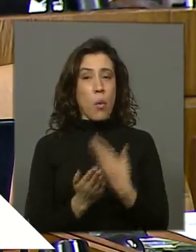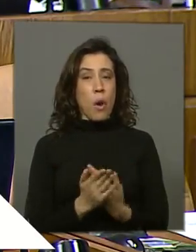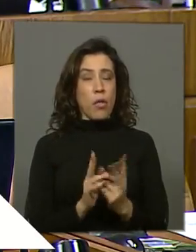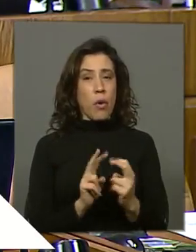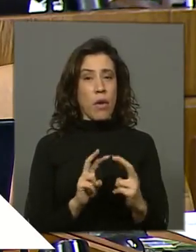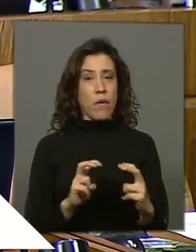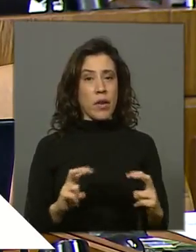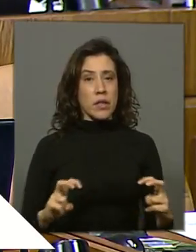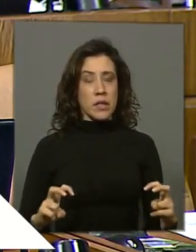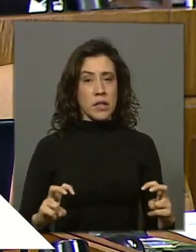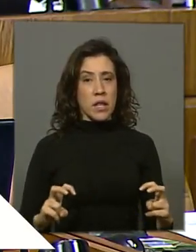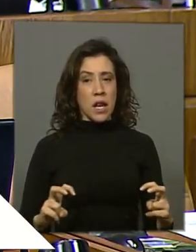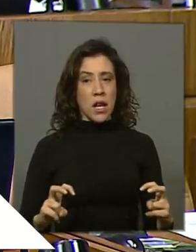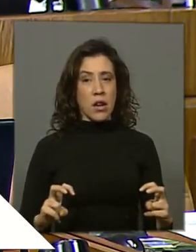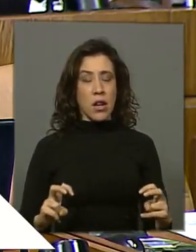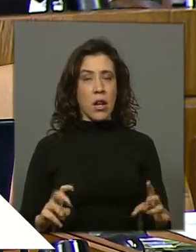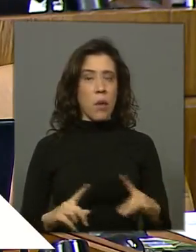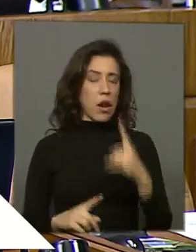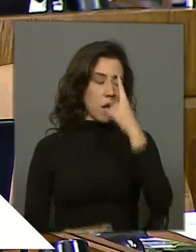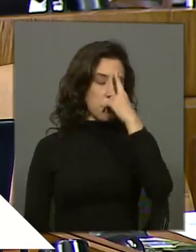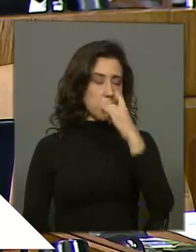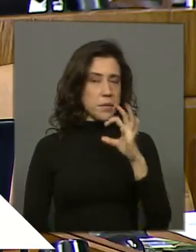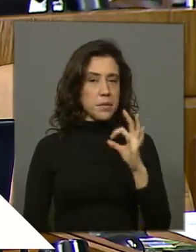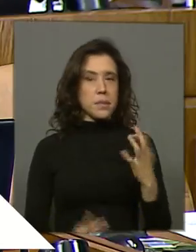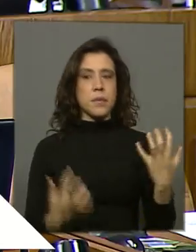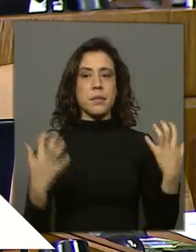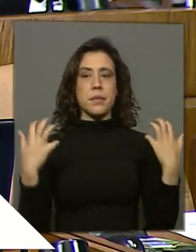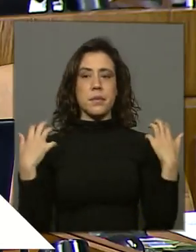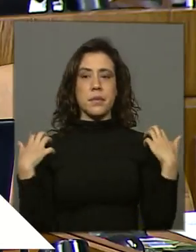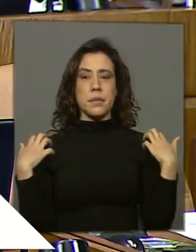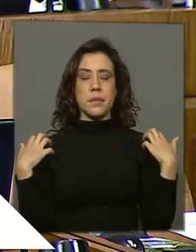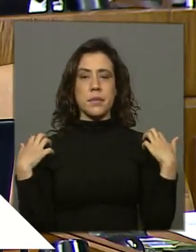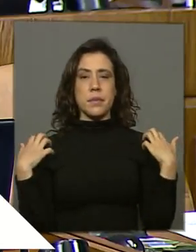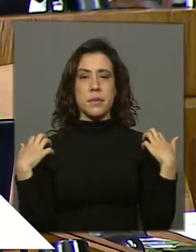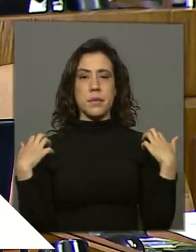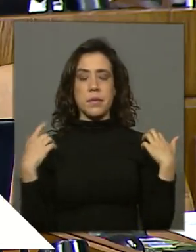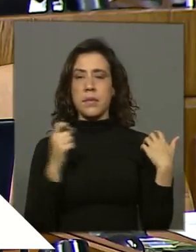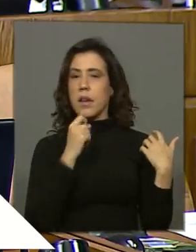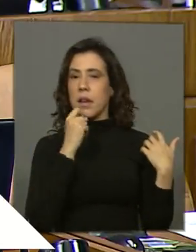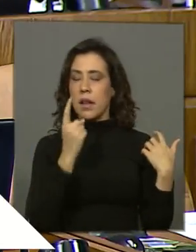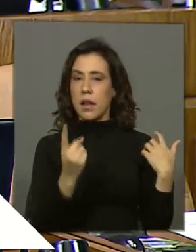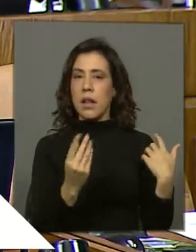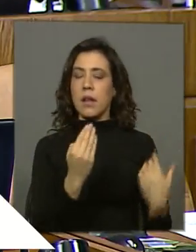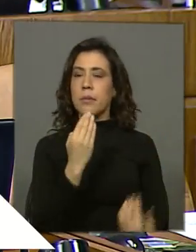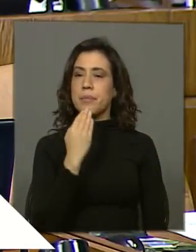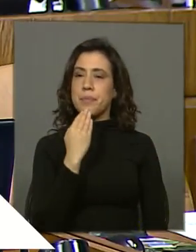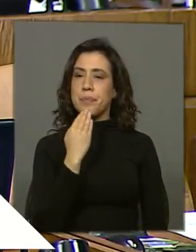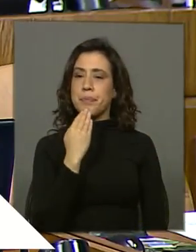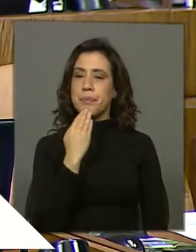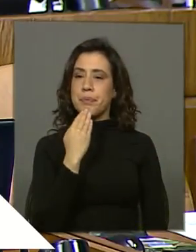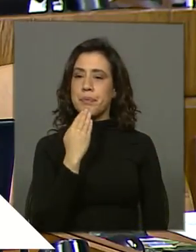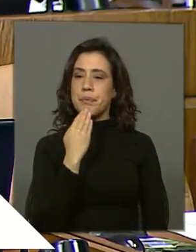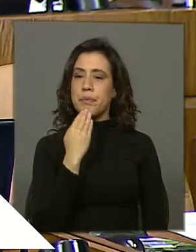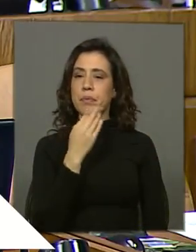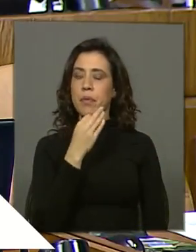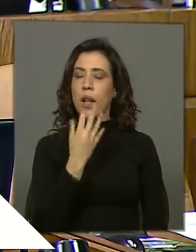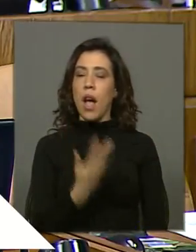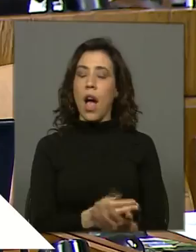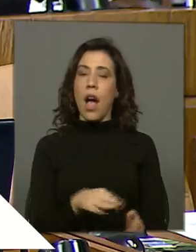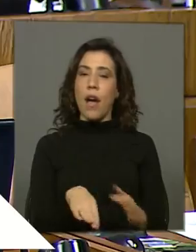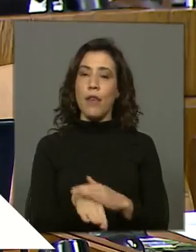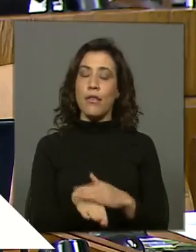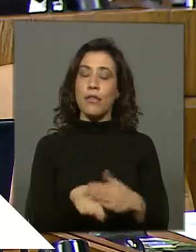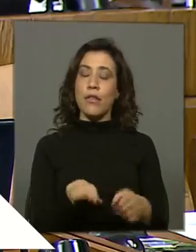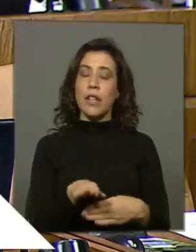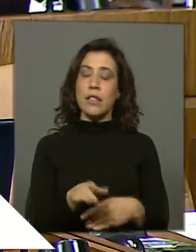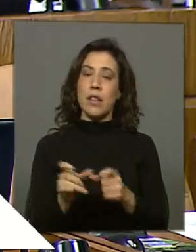investigar y tomar con la debida seriedad y responsabilidad estas denuncias como también como señalamos acá hay un vacío